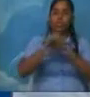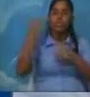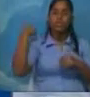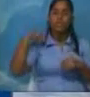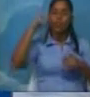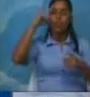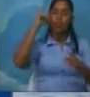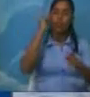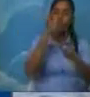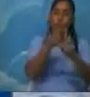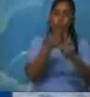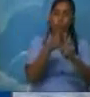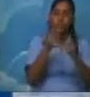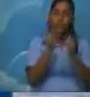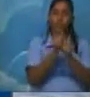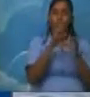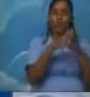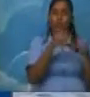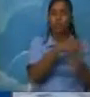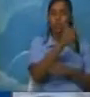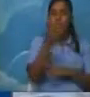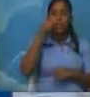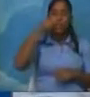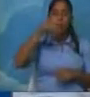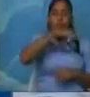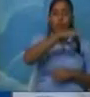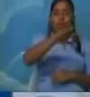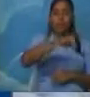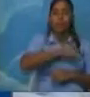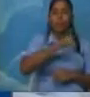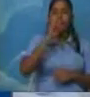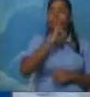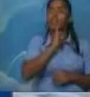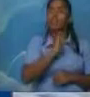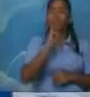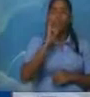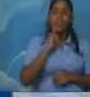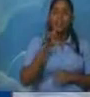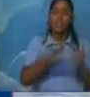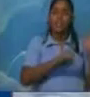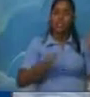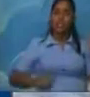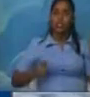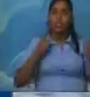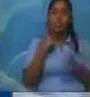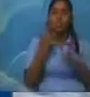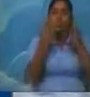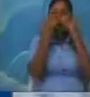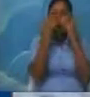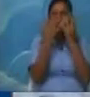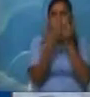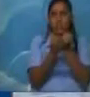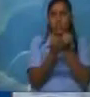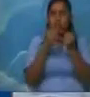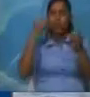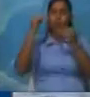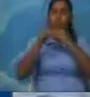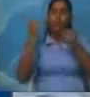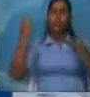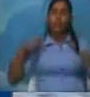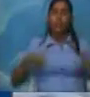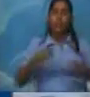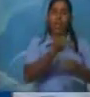propósito con eso a este pueblo el pueblo de Israel el señor dice lo afligió lo hizo tener